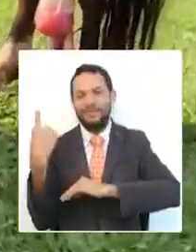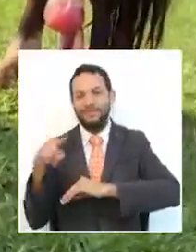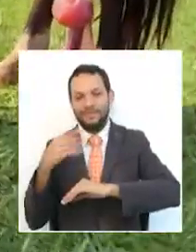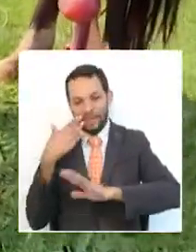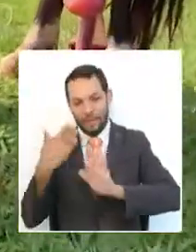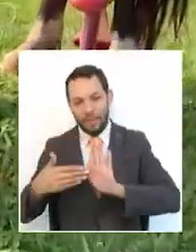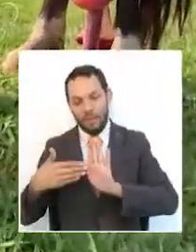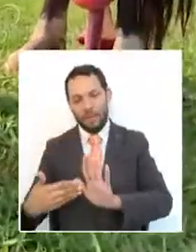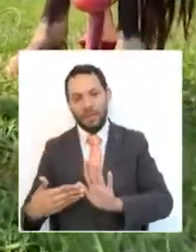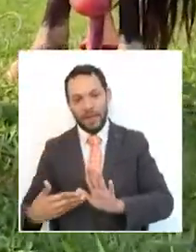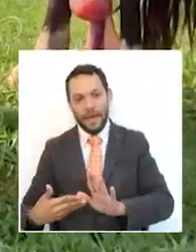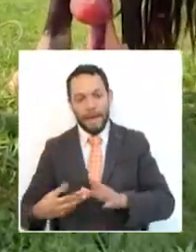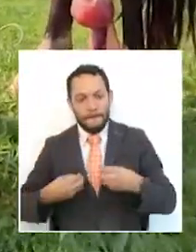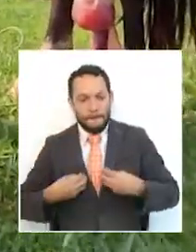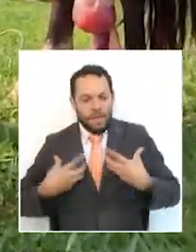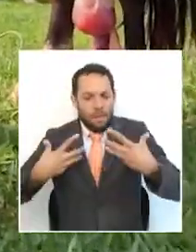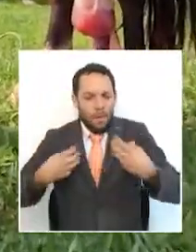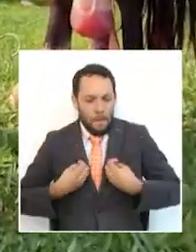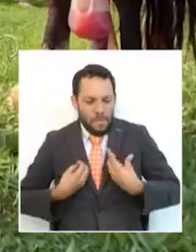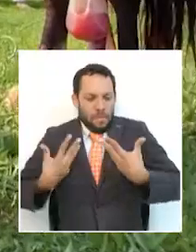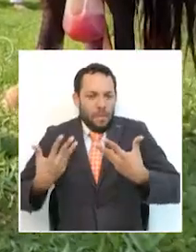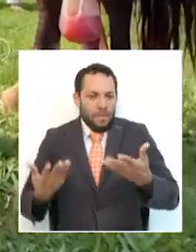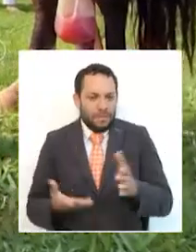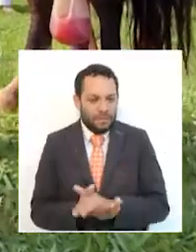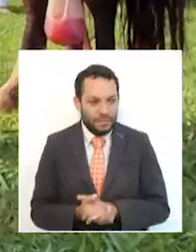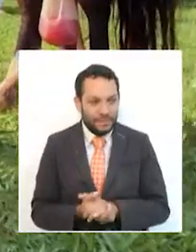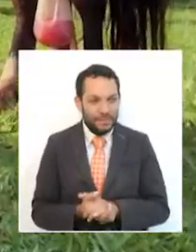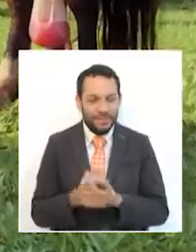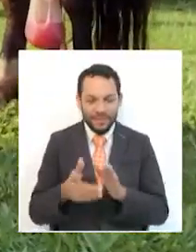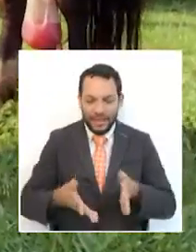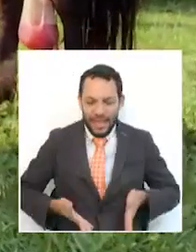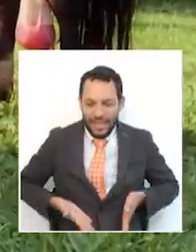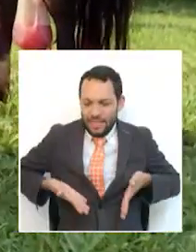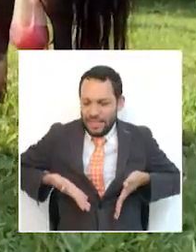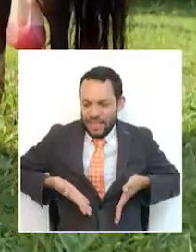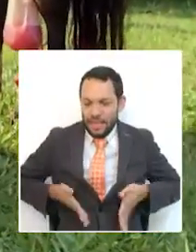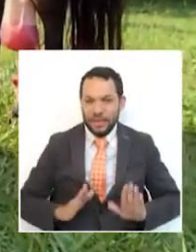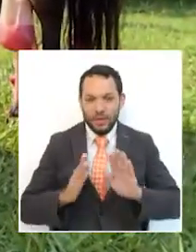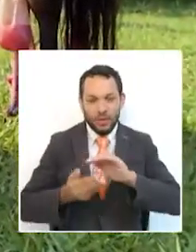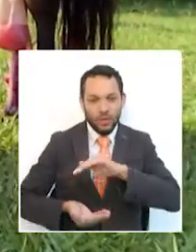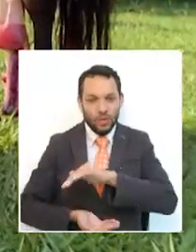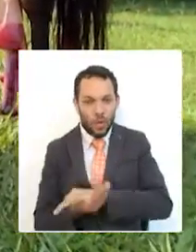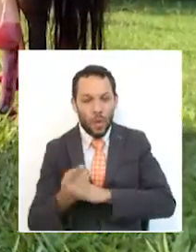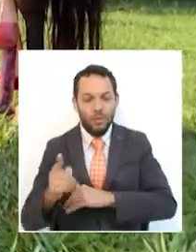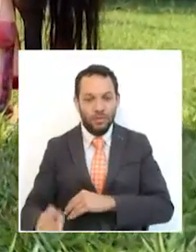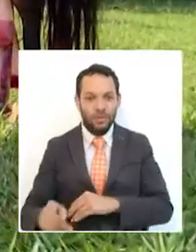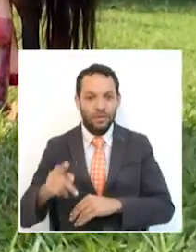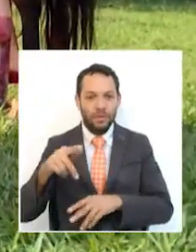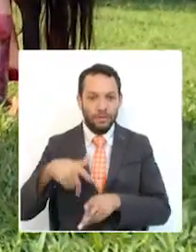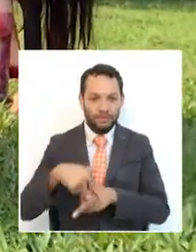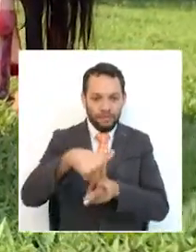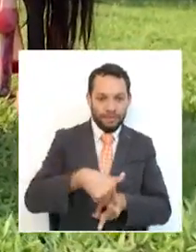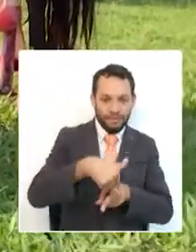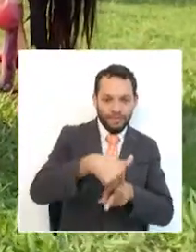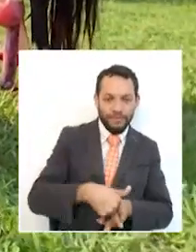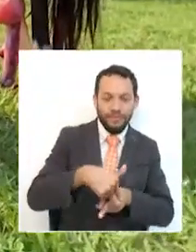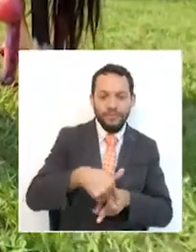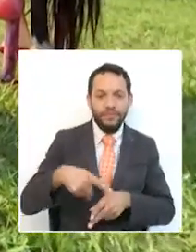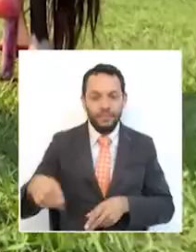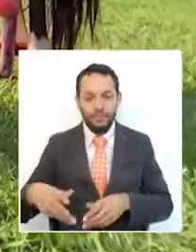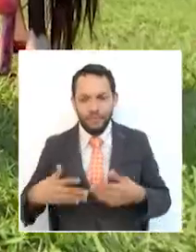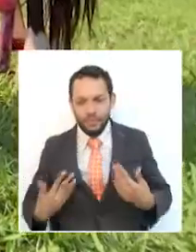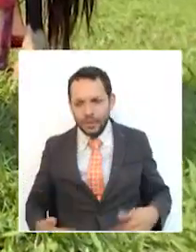porque esta base de todos los días un fardo maravilloso un factor este lindo jónico